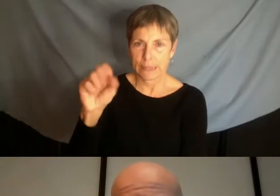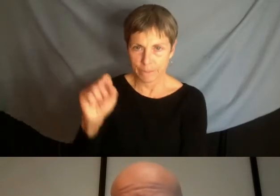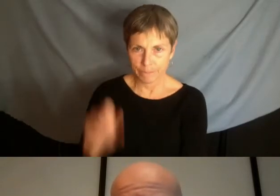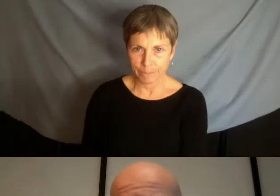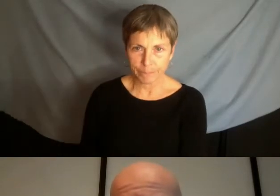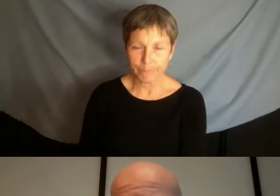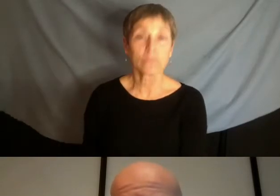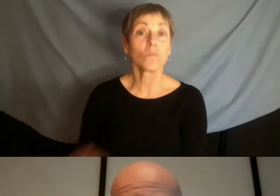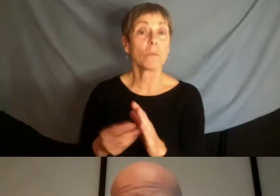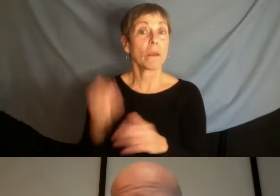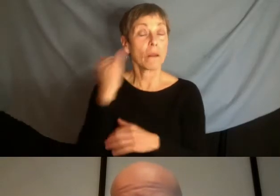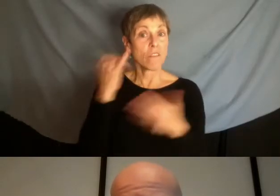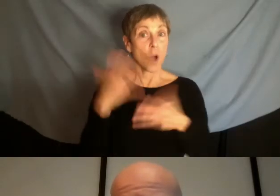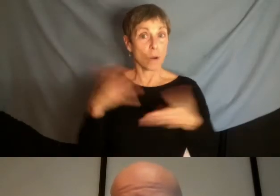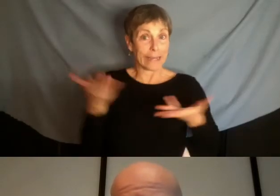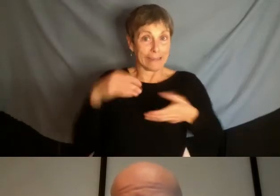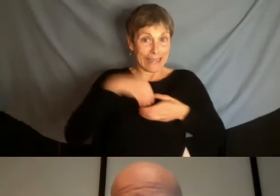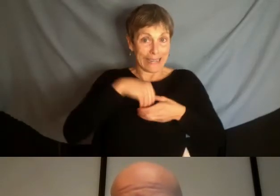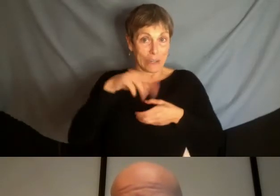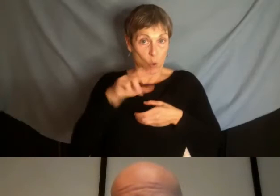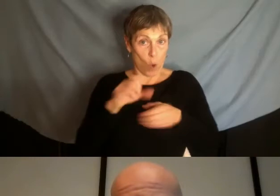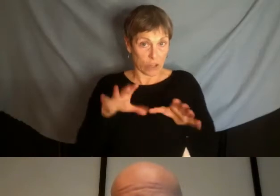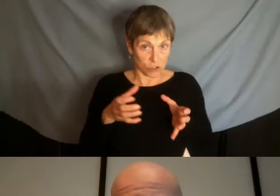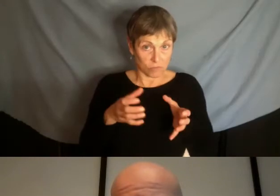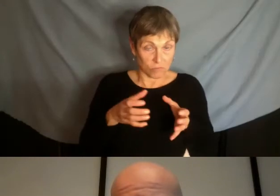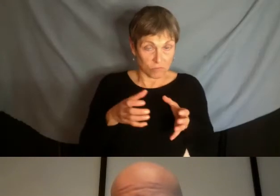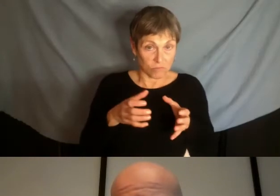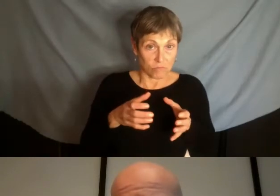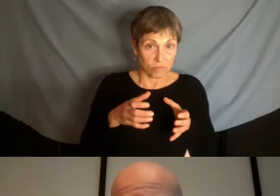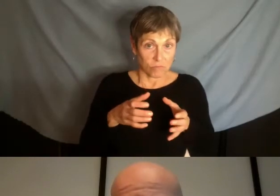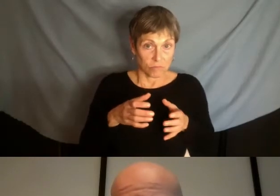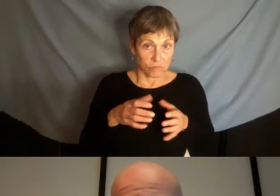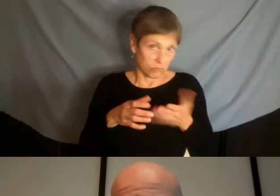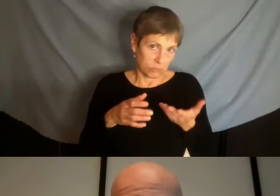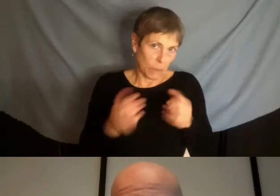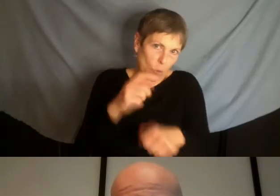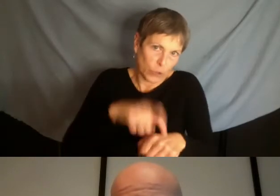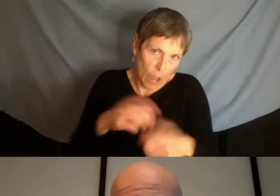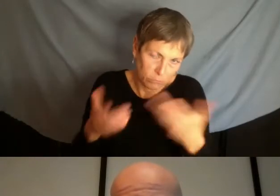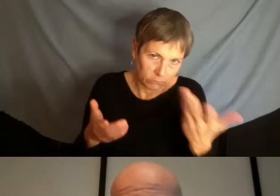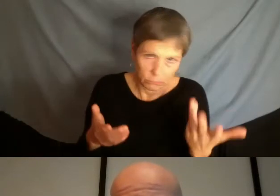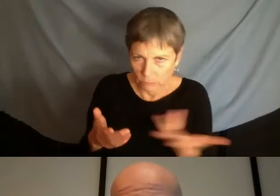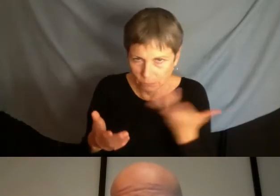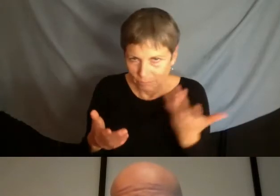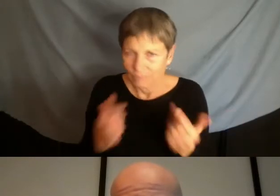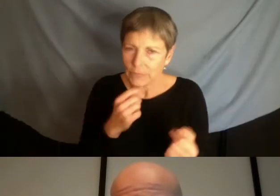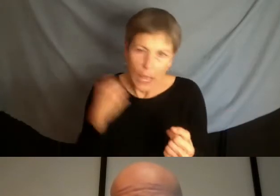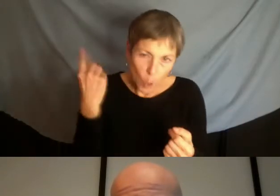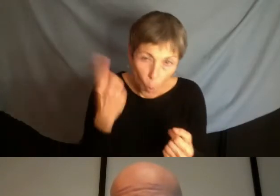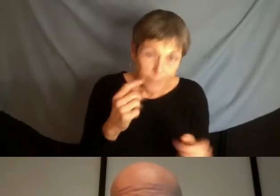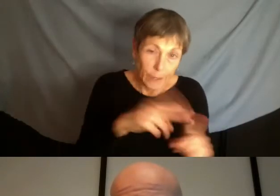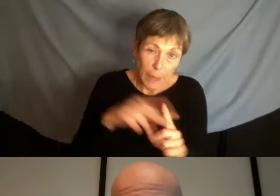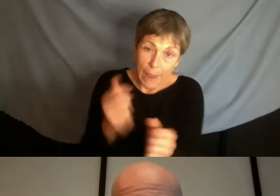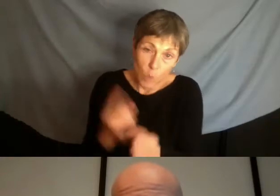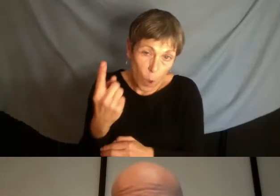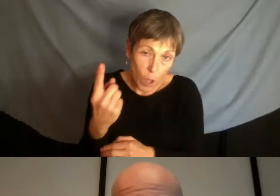terroristas fuera. A mí, diciendo que cualquiera que estuviera en los Estados Unidos, ¿verdad? Generalmente hablando, obviamente, no